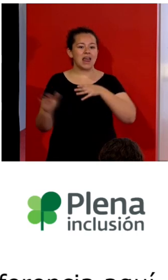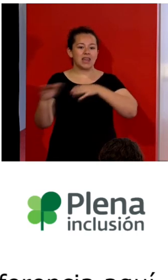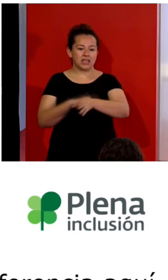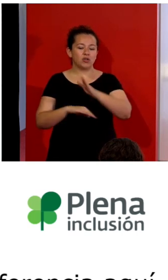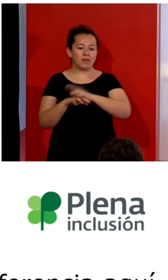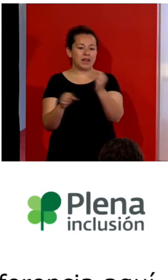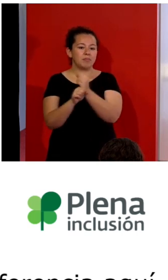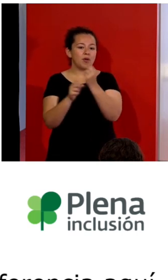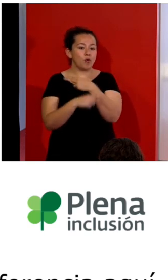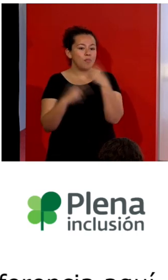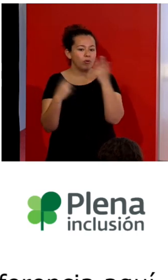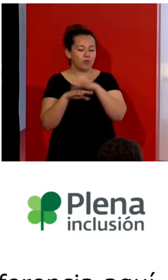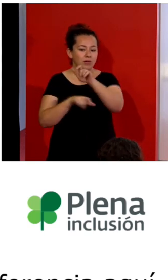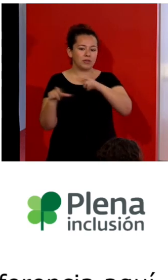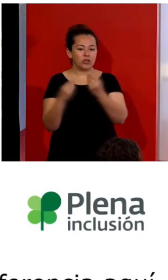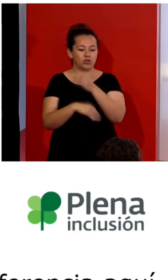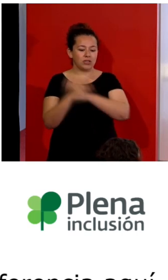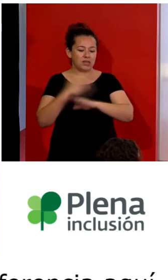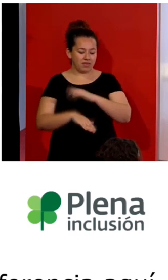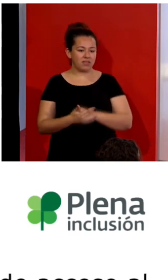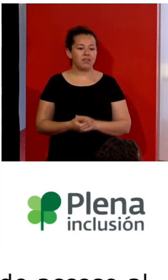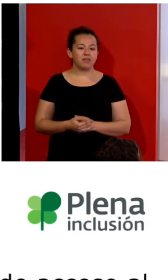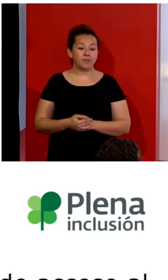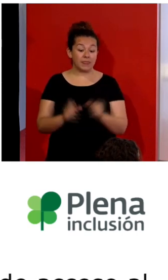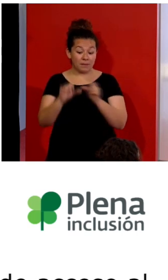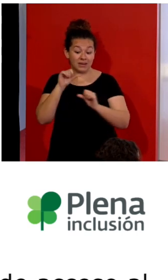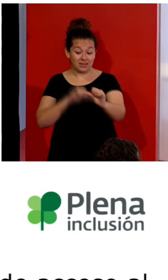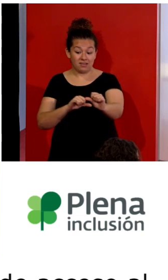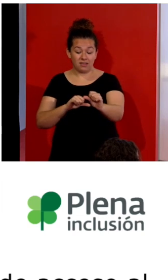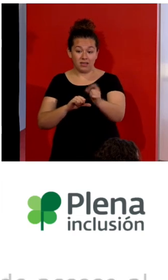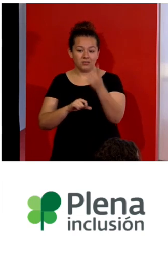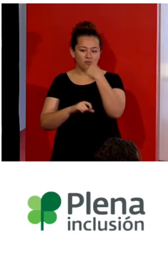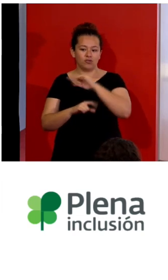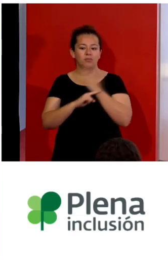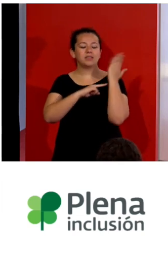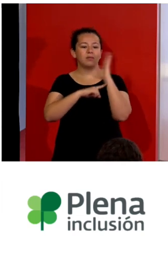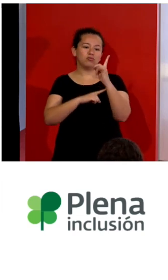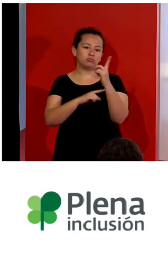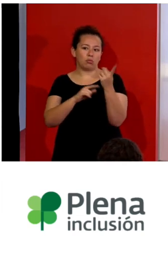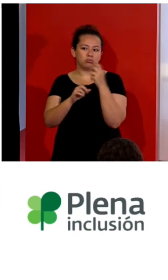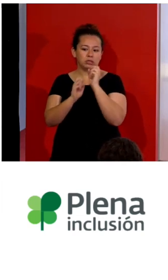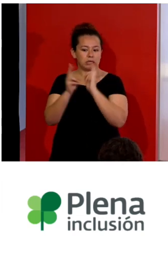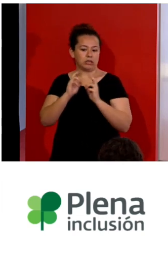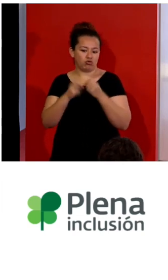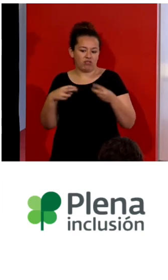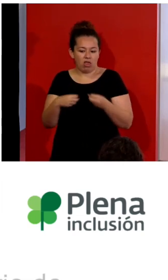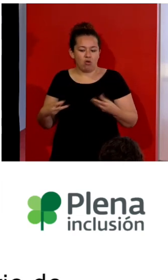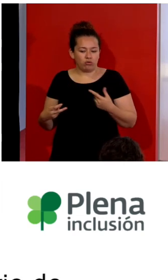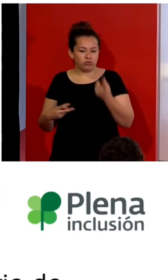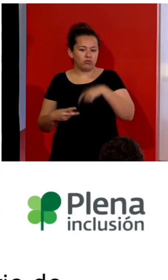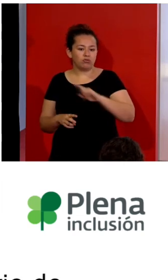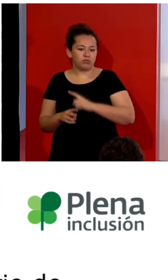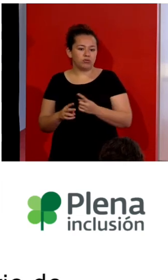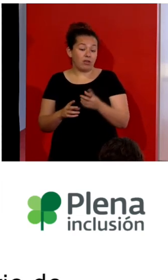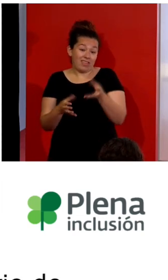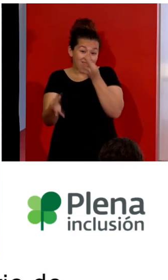empleo público para las personas con discapacidad. A partir de ahí, presentamos una serie de resultados que hemos recogido, de los